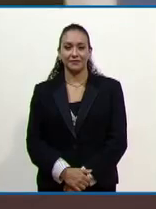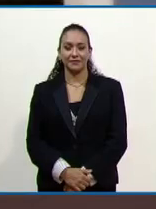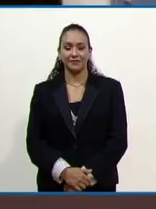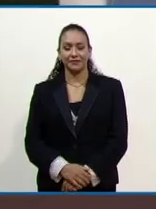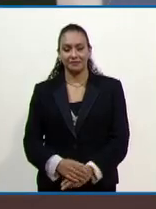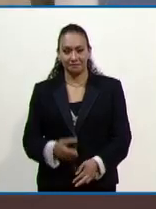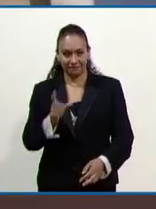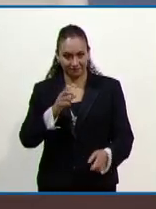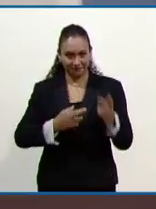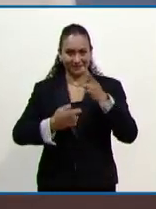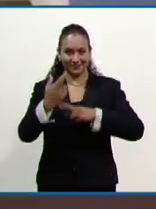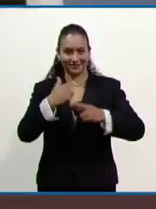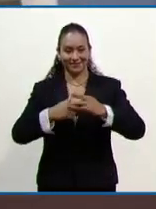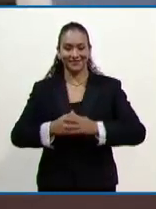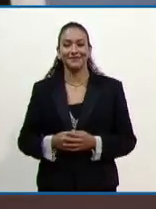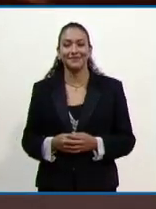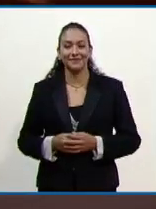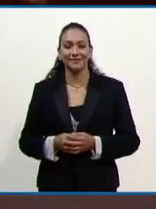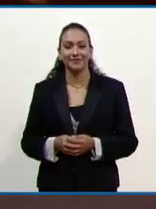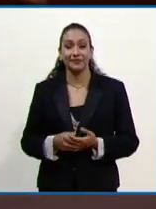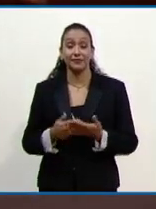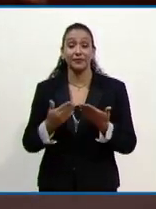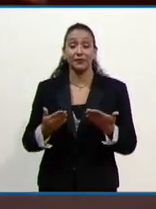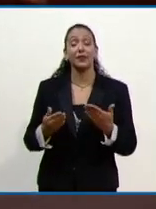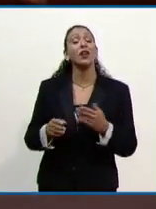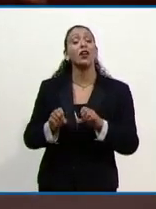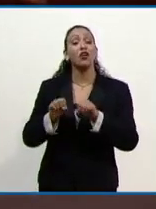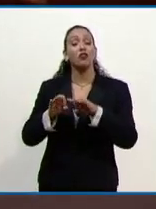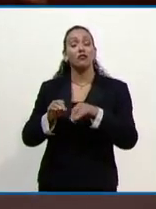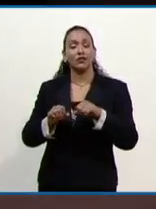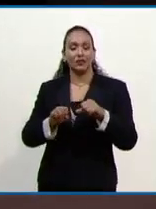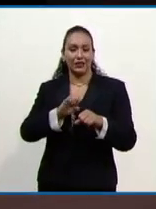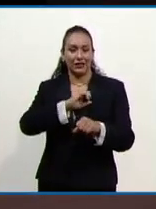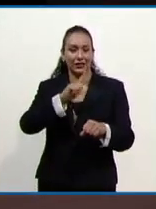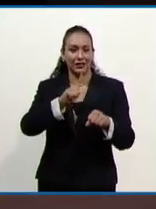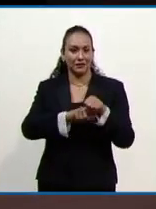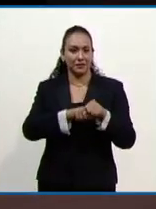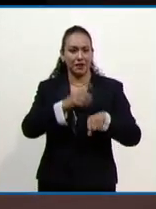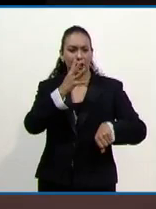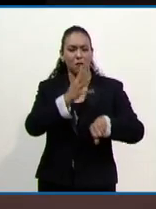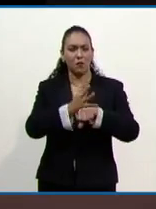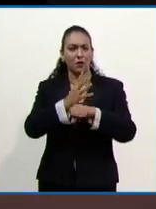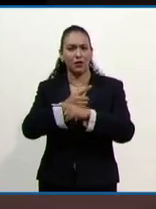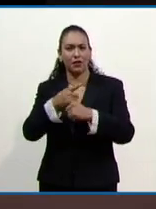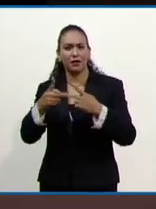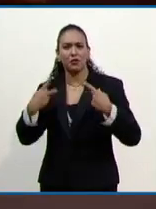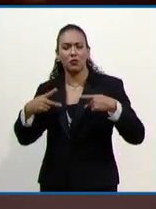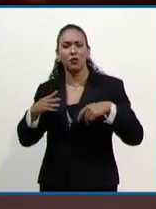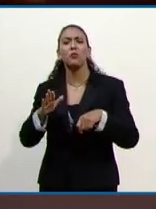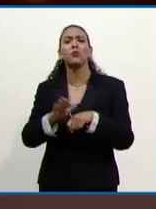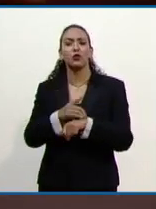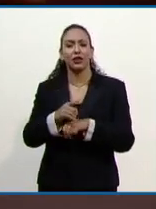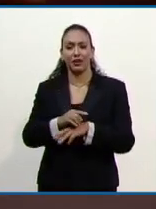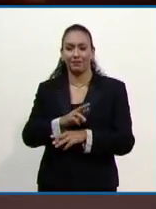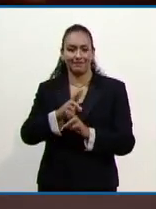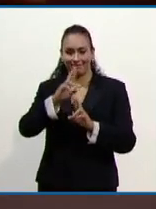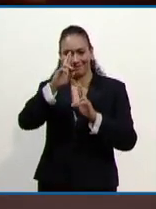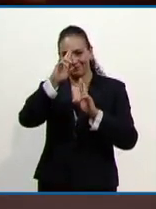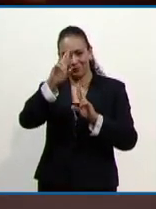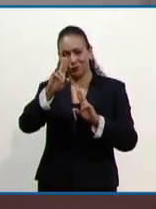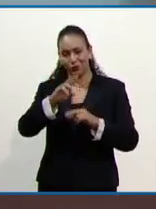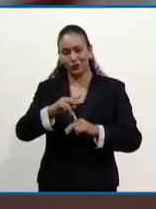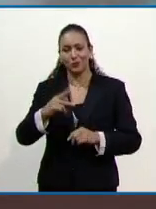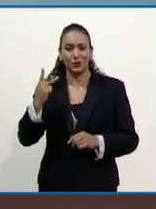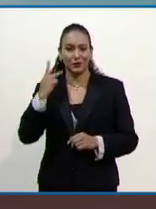Más adelante, la Sala Regional Especializada sancionó a diversas personas por violar la veda electoral.